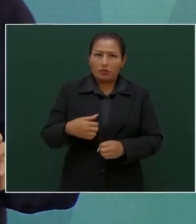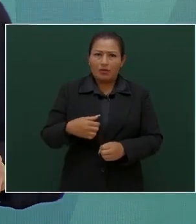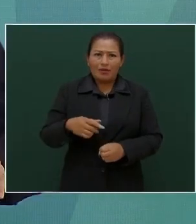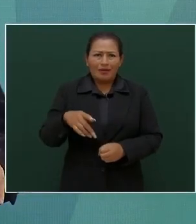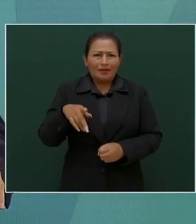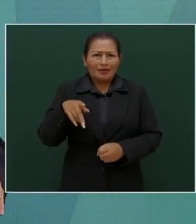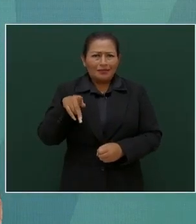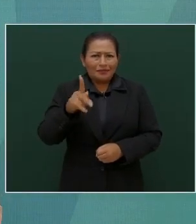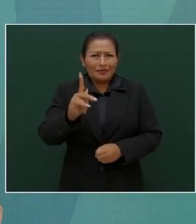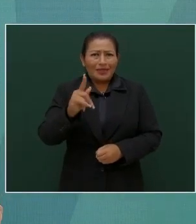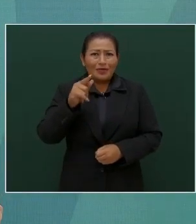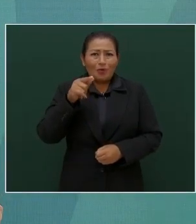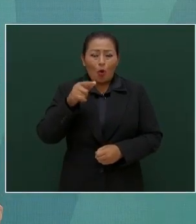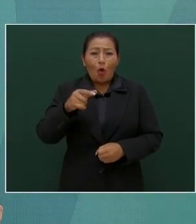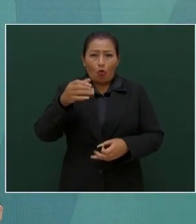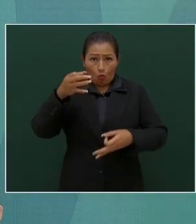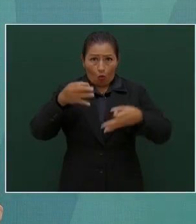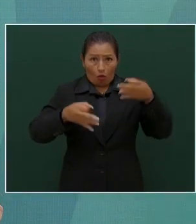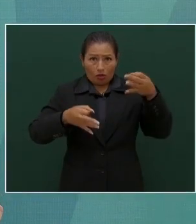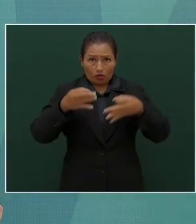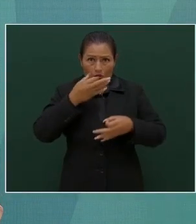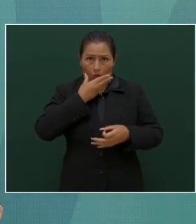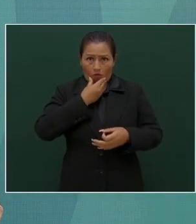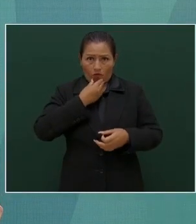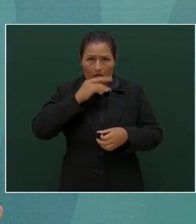Resulta que el juez